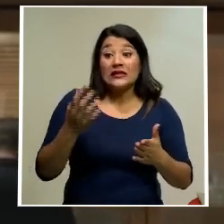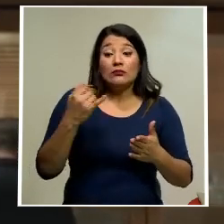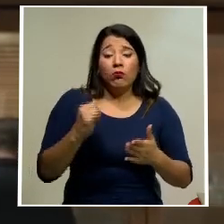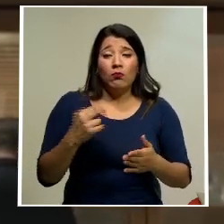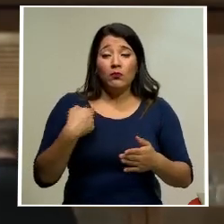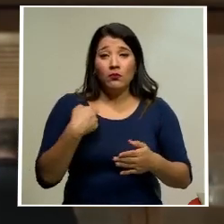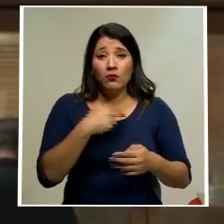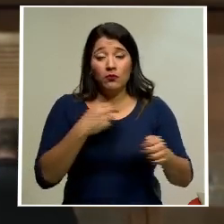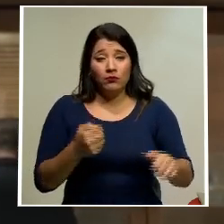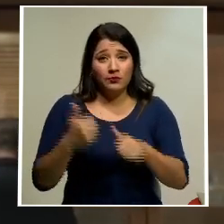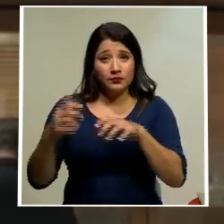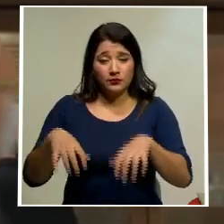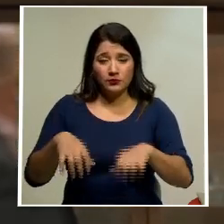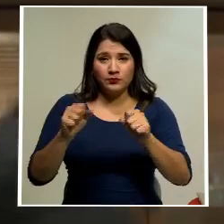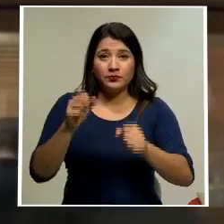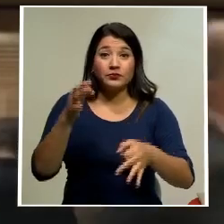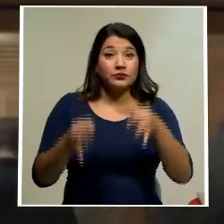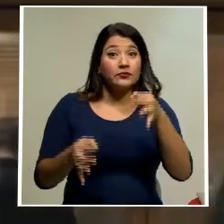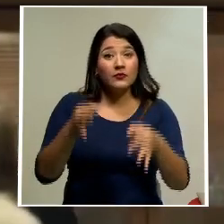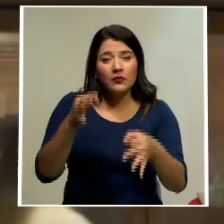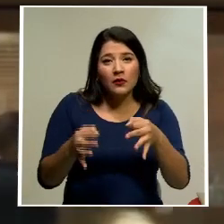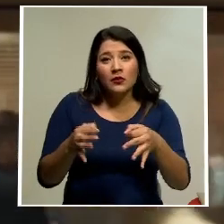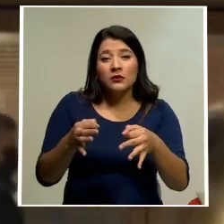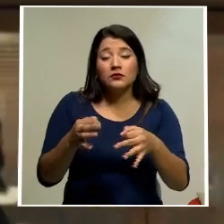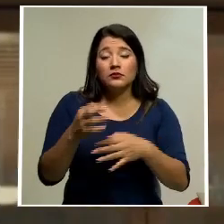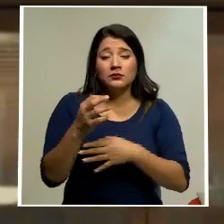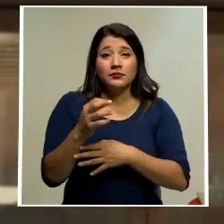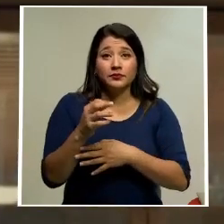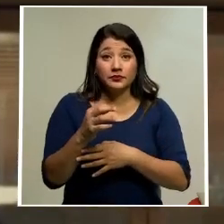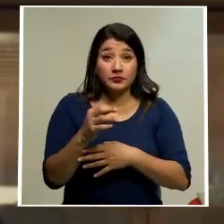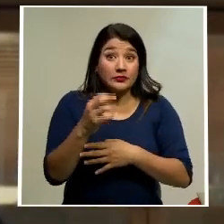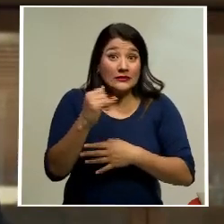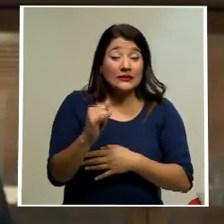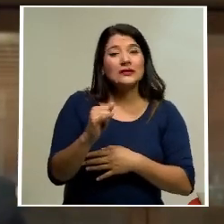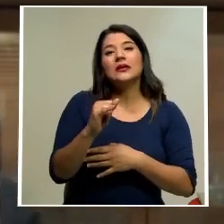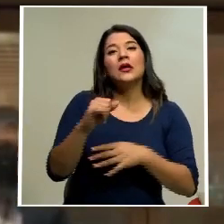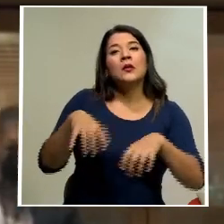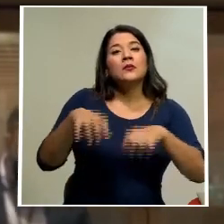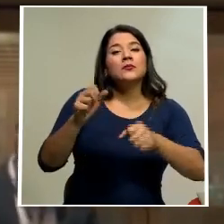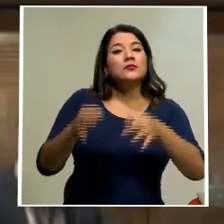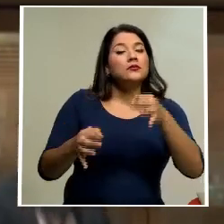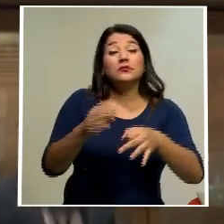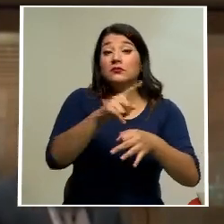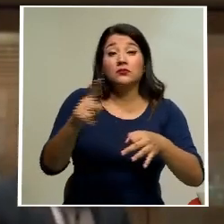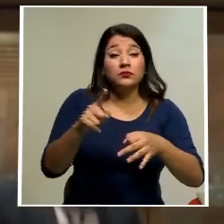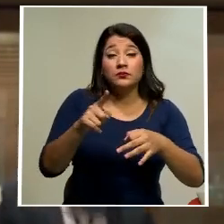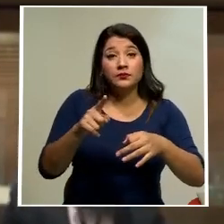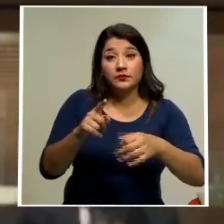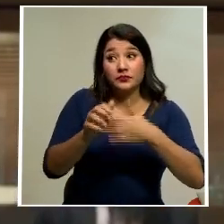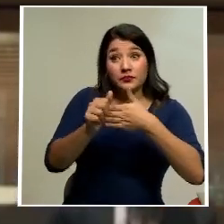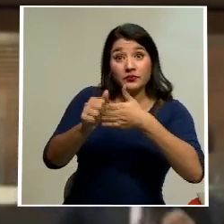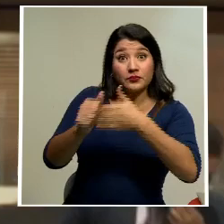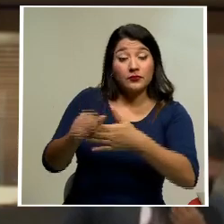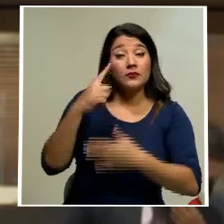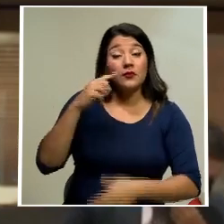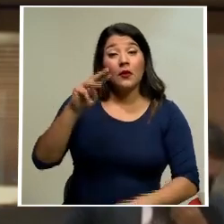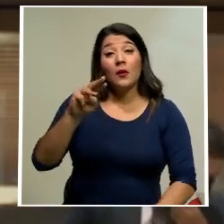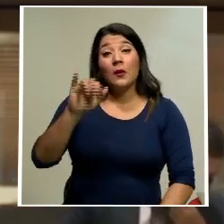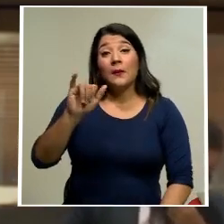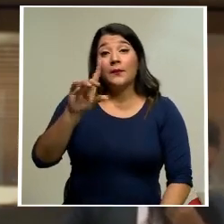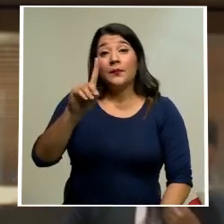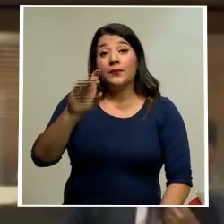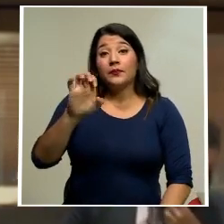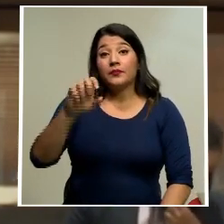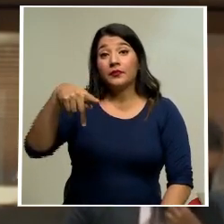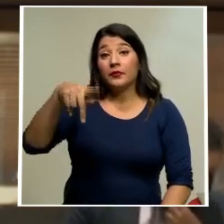de la rectoría de Mideplan, se afectan aspectos del funcionamiento